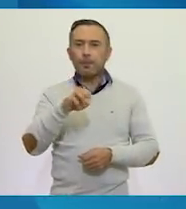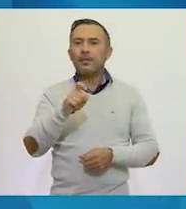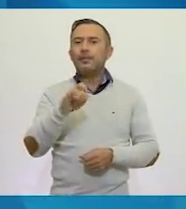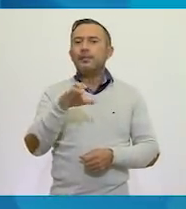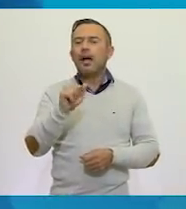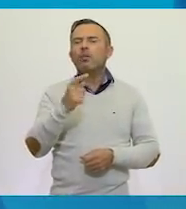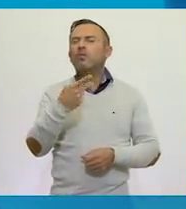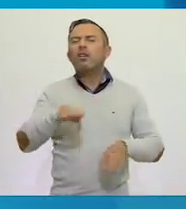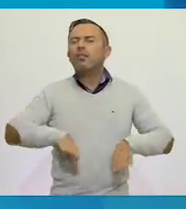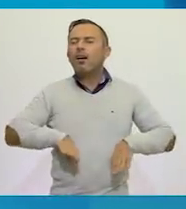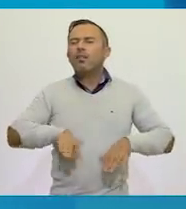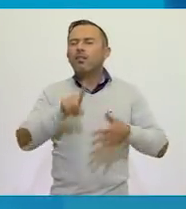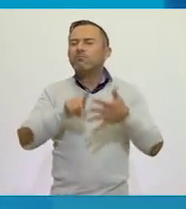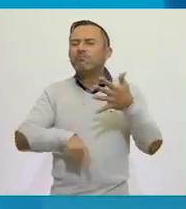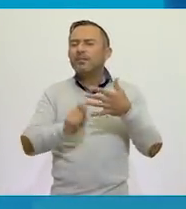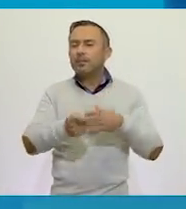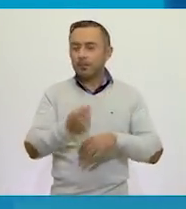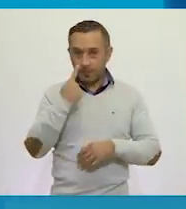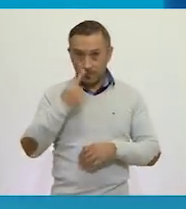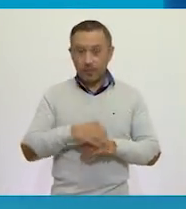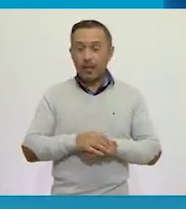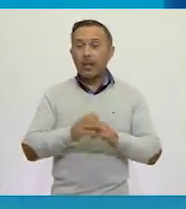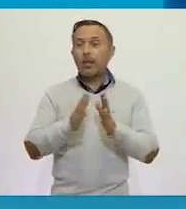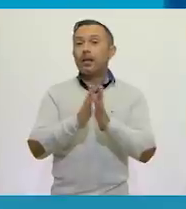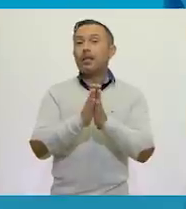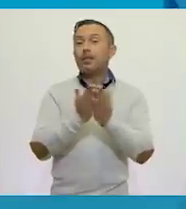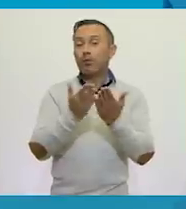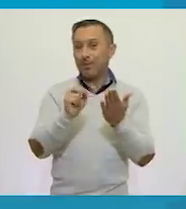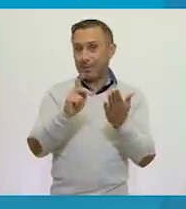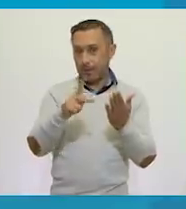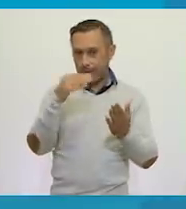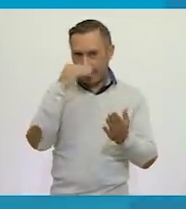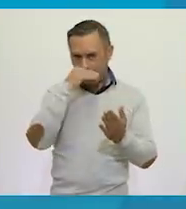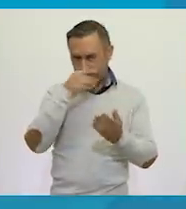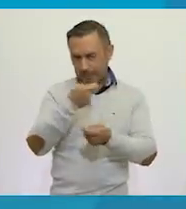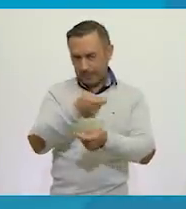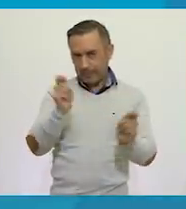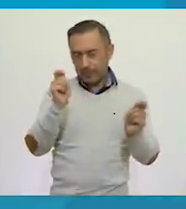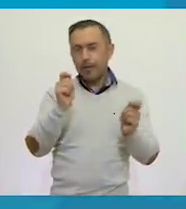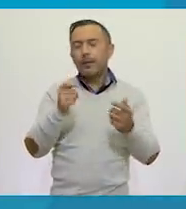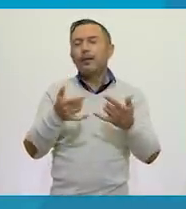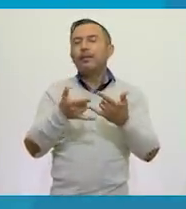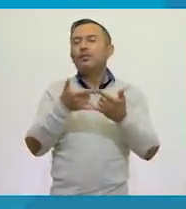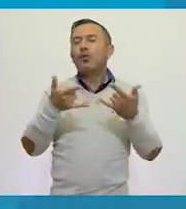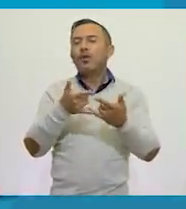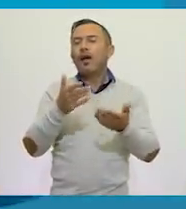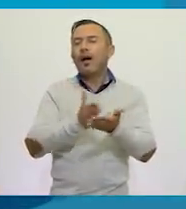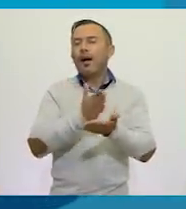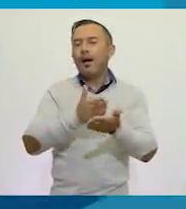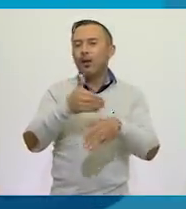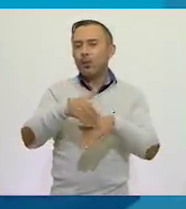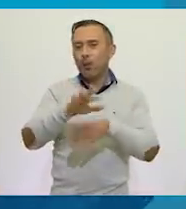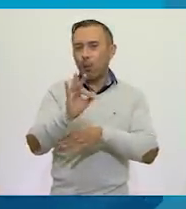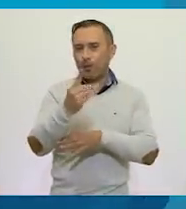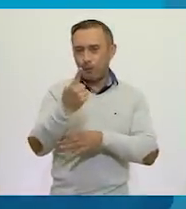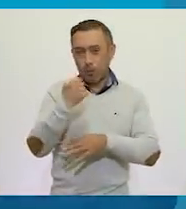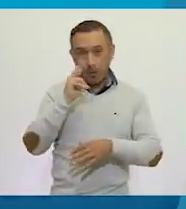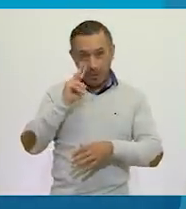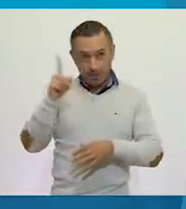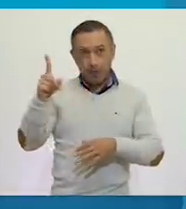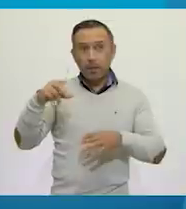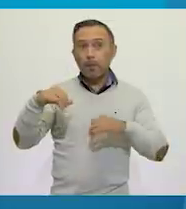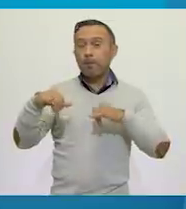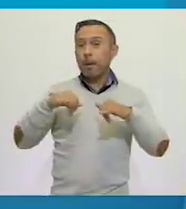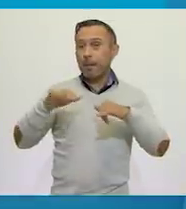Tal y como podemos ver en nuestro libro de texto gratuito de historia en la página 41, la zona que está señalada con color verde es